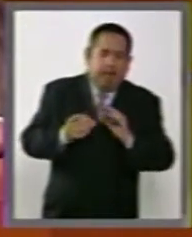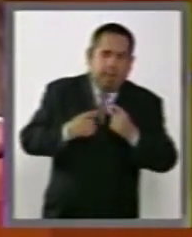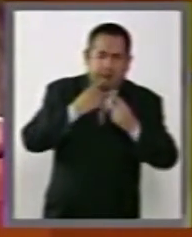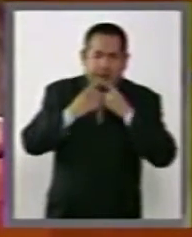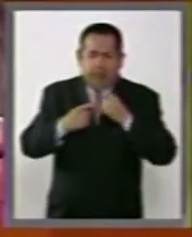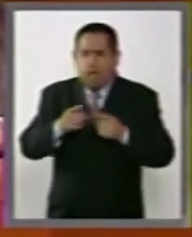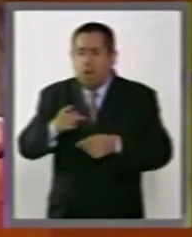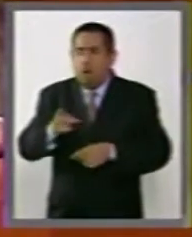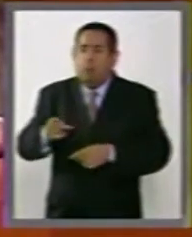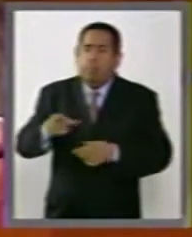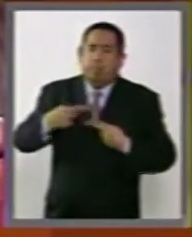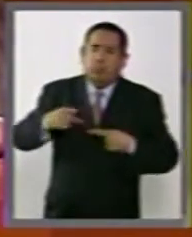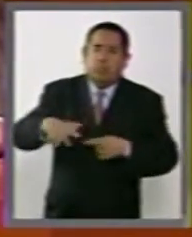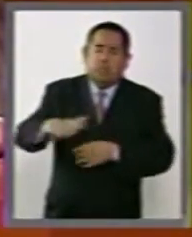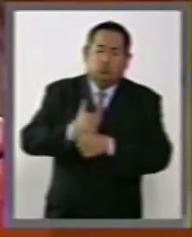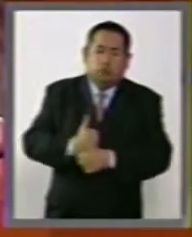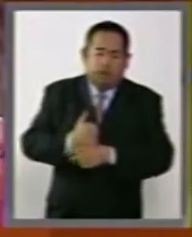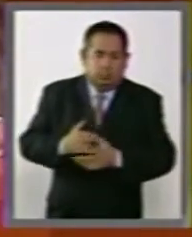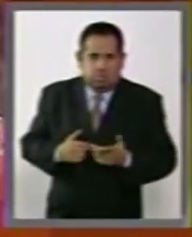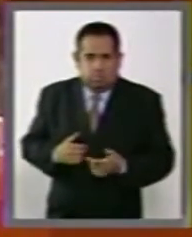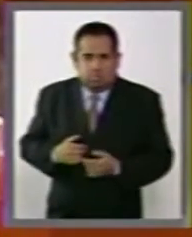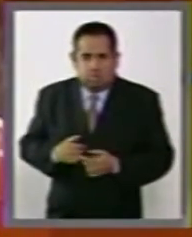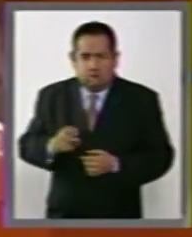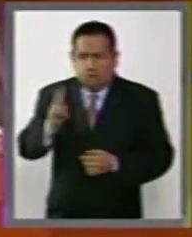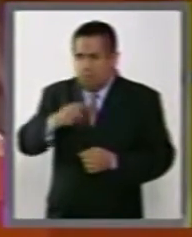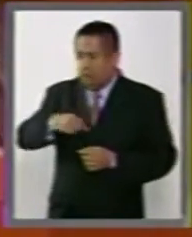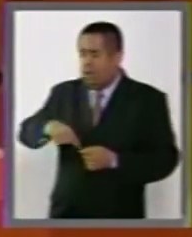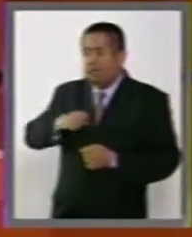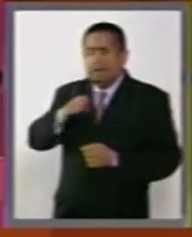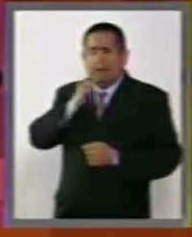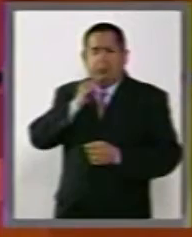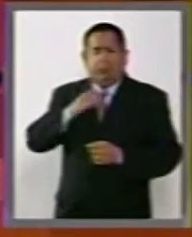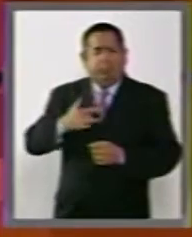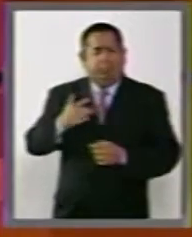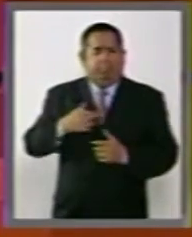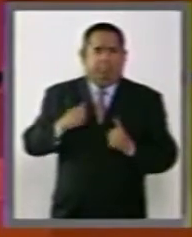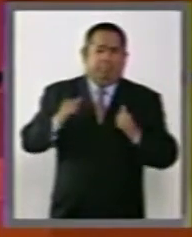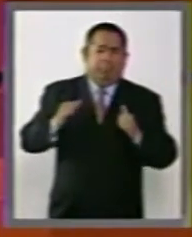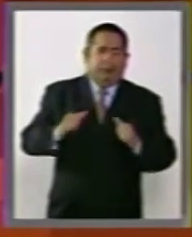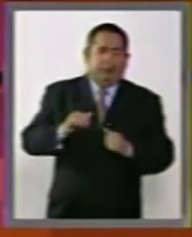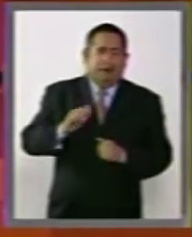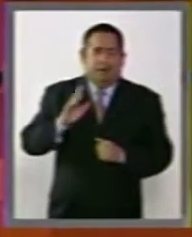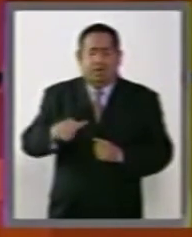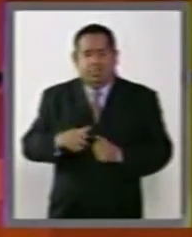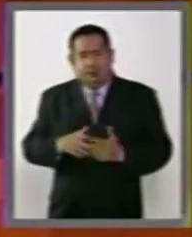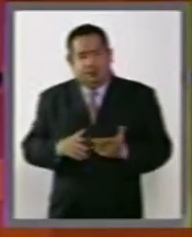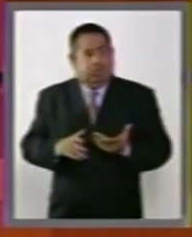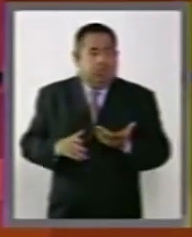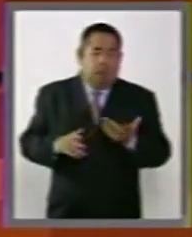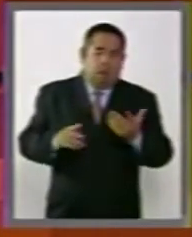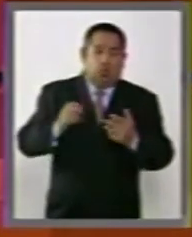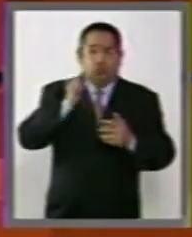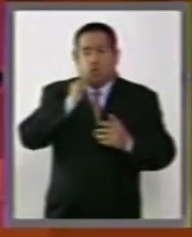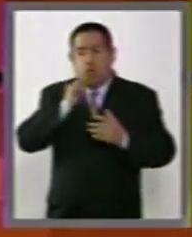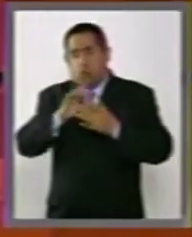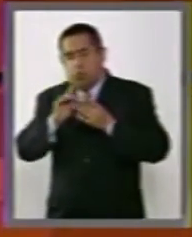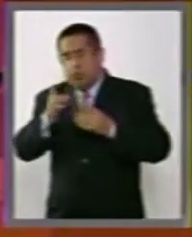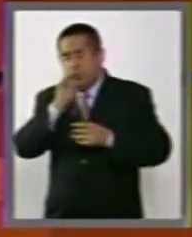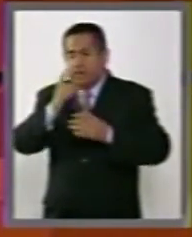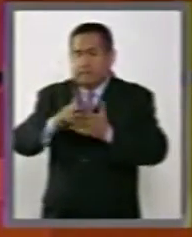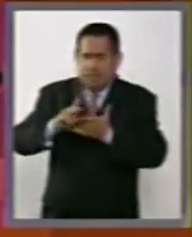planteamos que el pueblo sufre. Los que somos senadores de la República, hasta nos causa indignación cuando algún senador